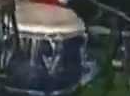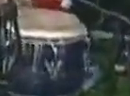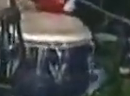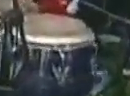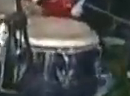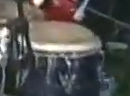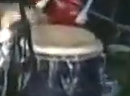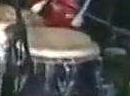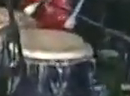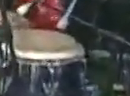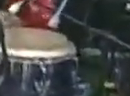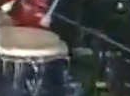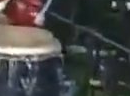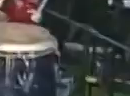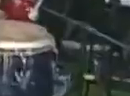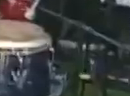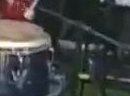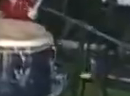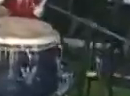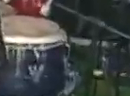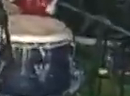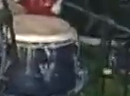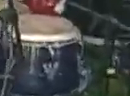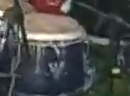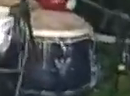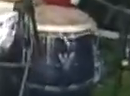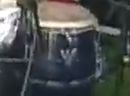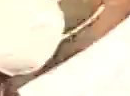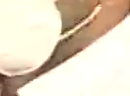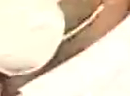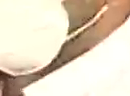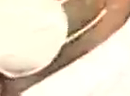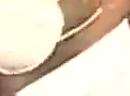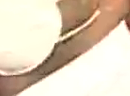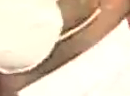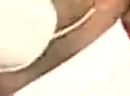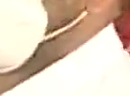Venezuela, vamos para adelante en las manos de nuestro clap.